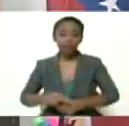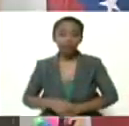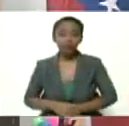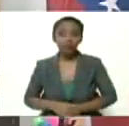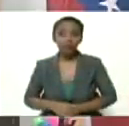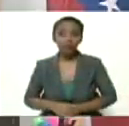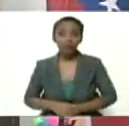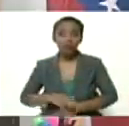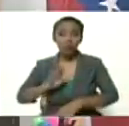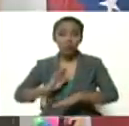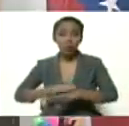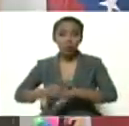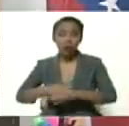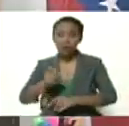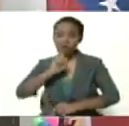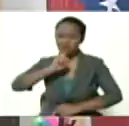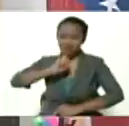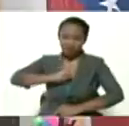por el odio que maneja.